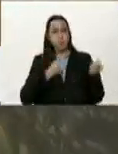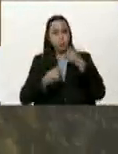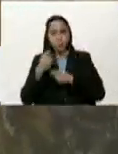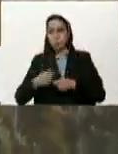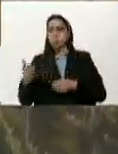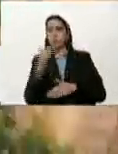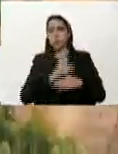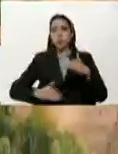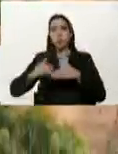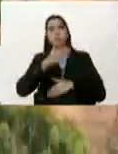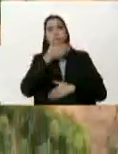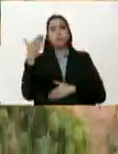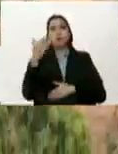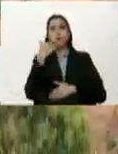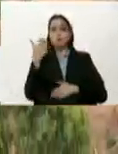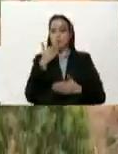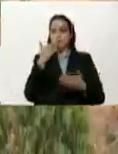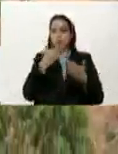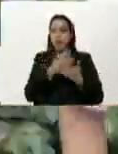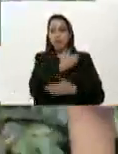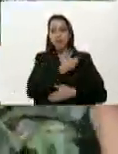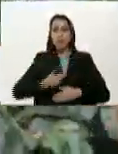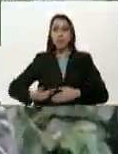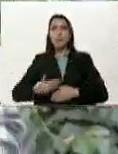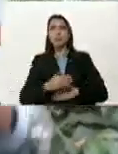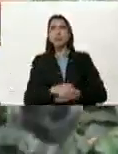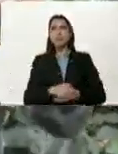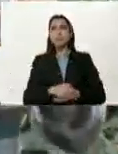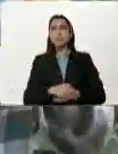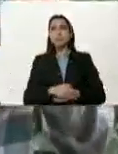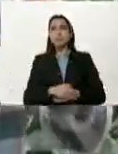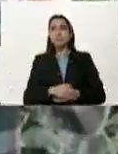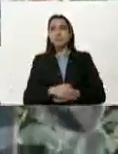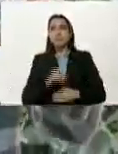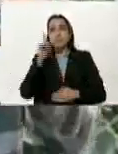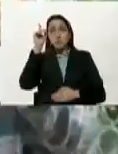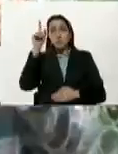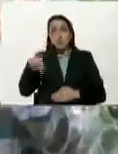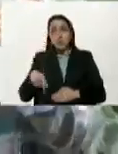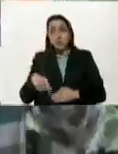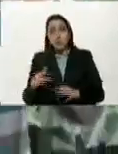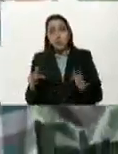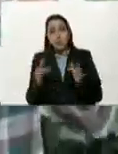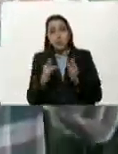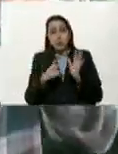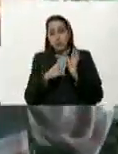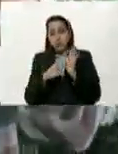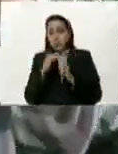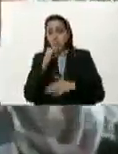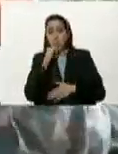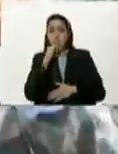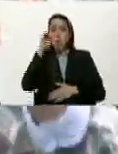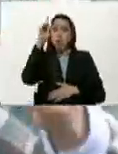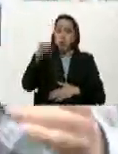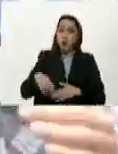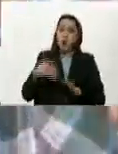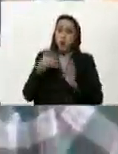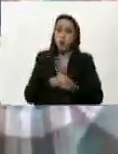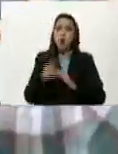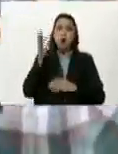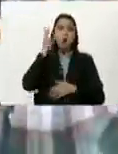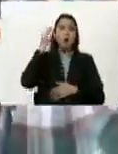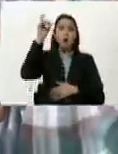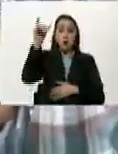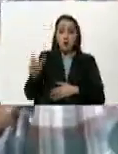gracias presidente nos encontramos entonces también para seguir con nuestro paso el señor presidente efectivamente con una de las productoras